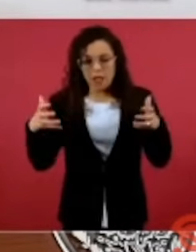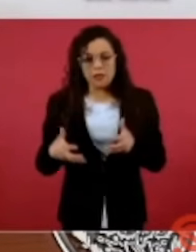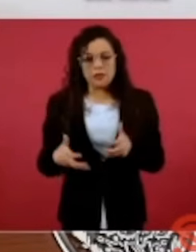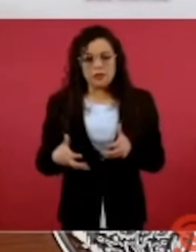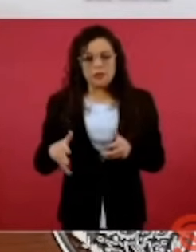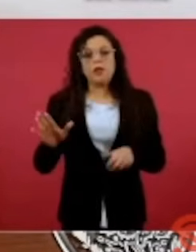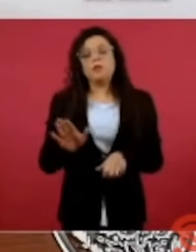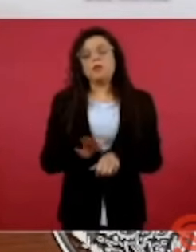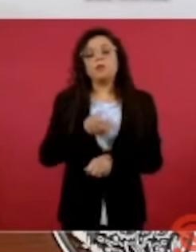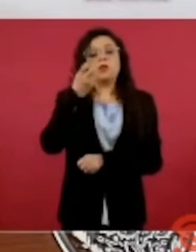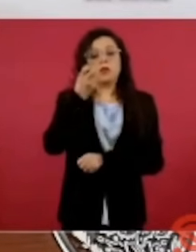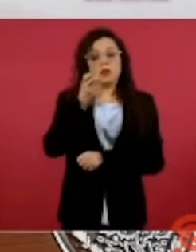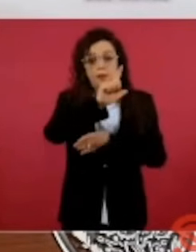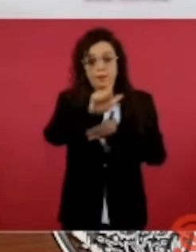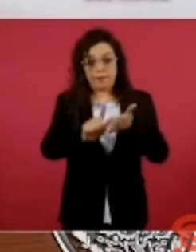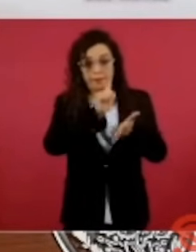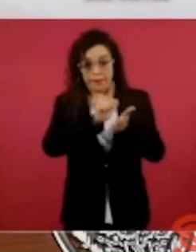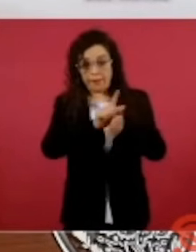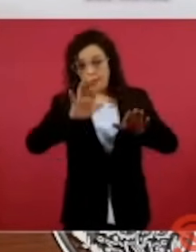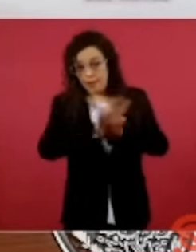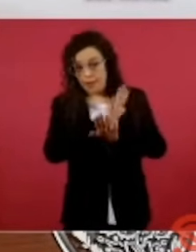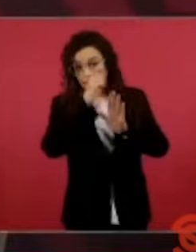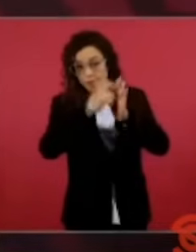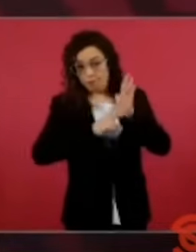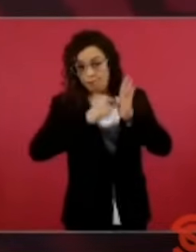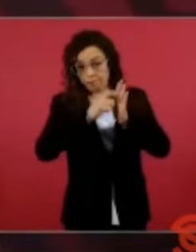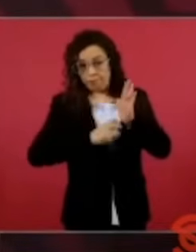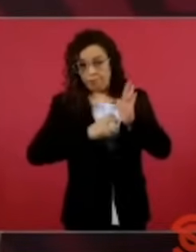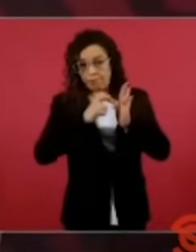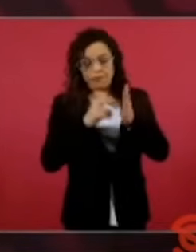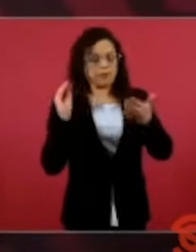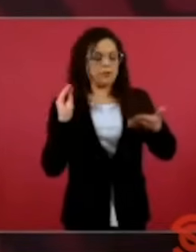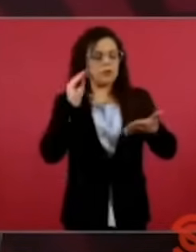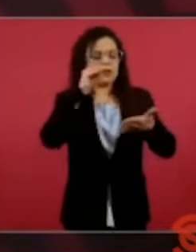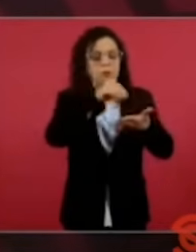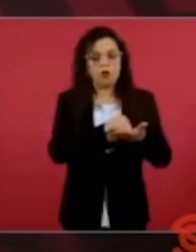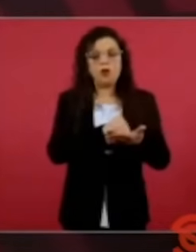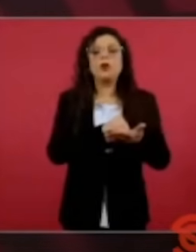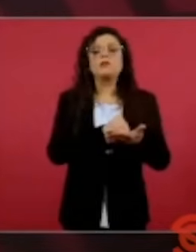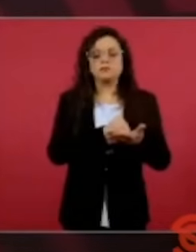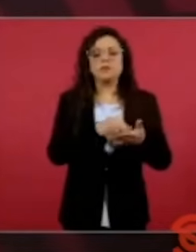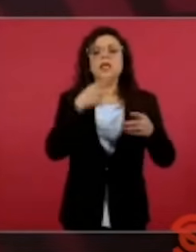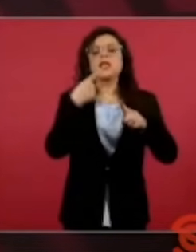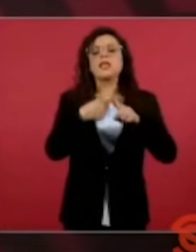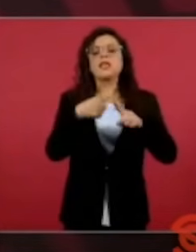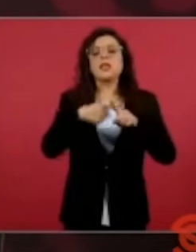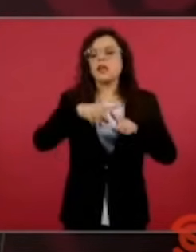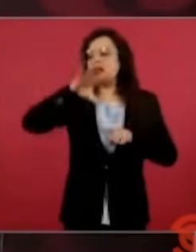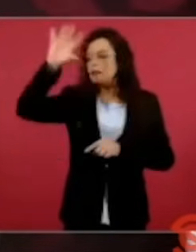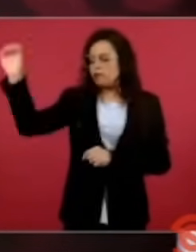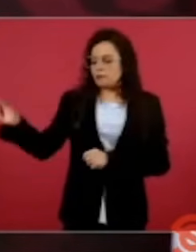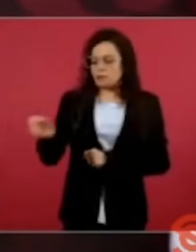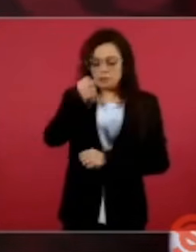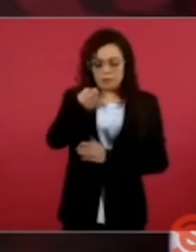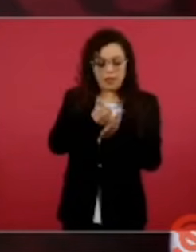a elegir a los jueces a los magistrados los ministros para que esto no